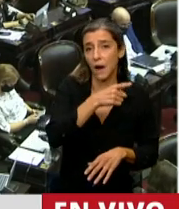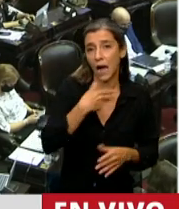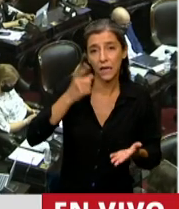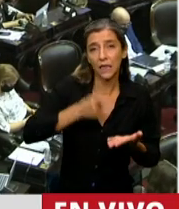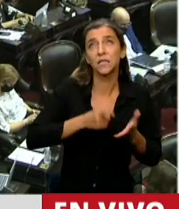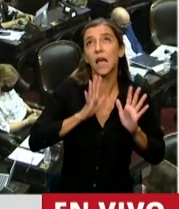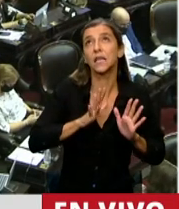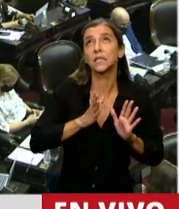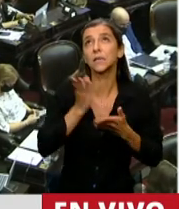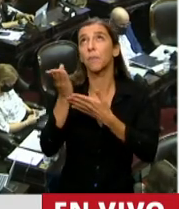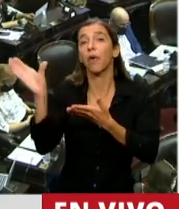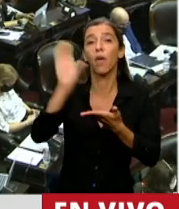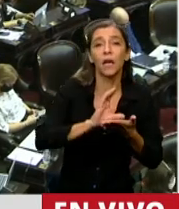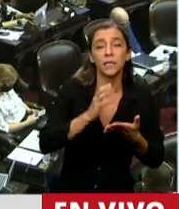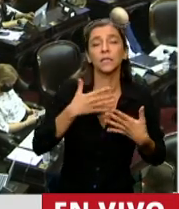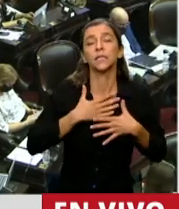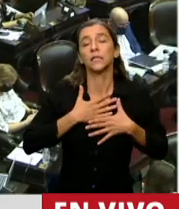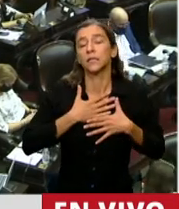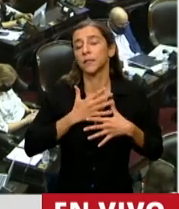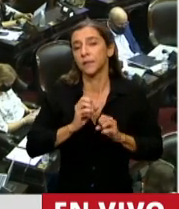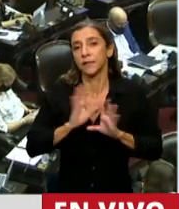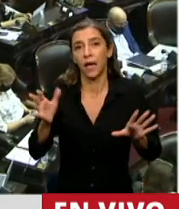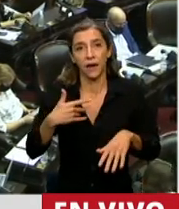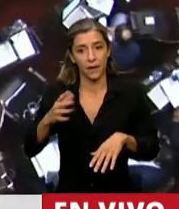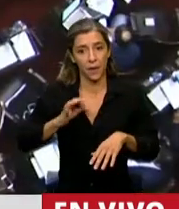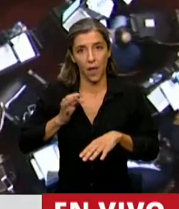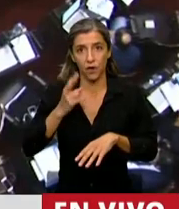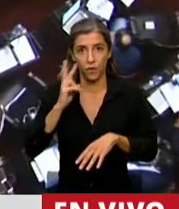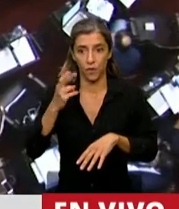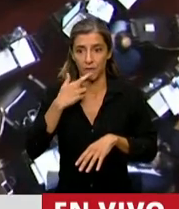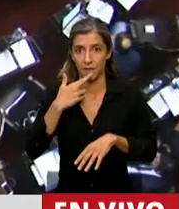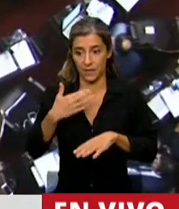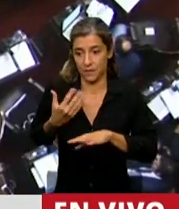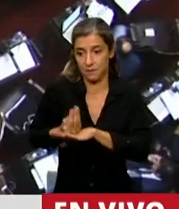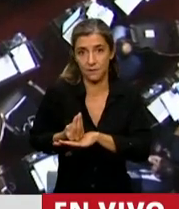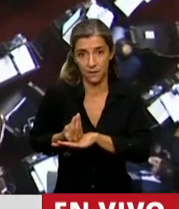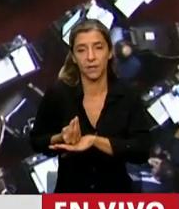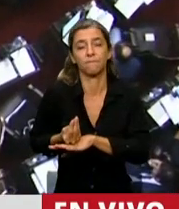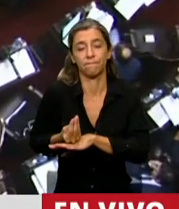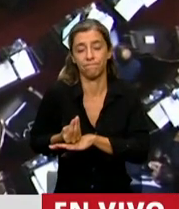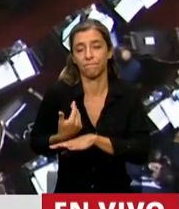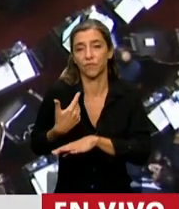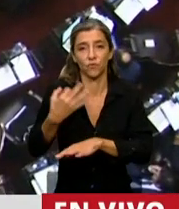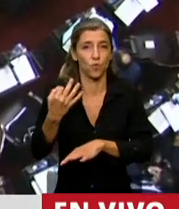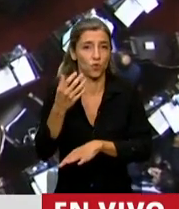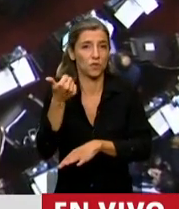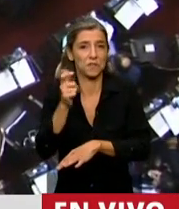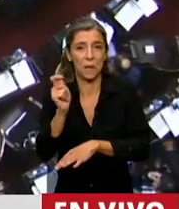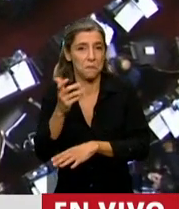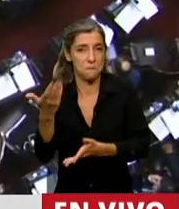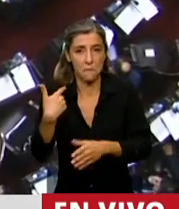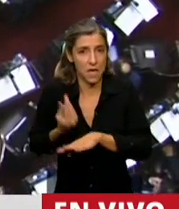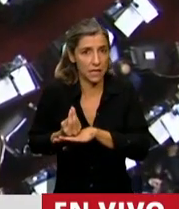recuerde. Yo había tenido el honor de asumir esta banca a finales de 2017, por lo que llevaba apenas medio año como diputada nacional para mediados